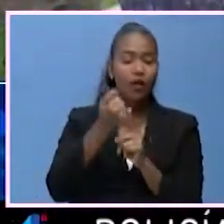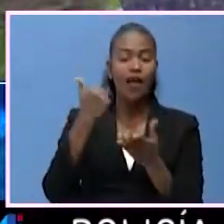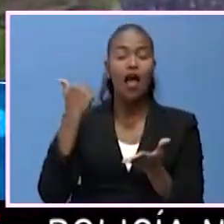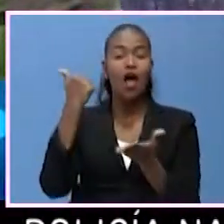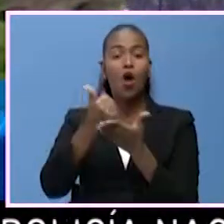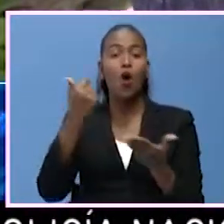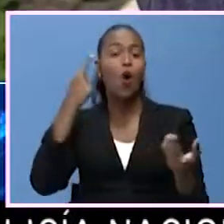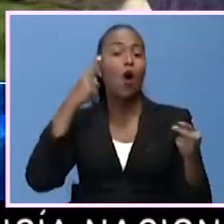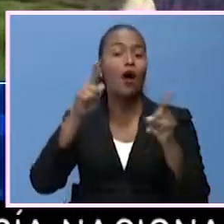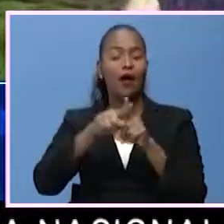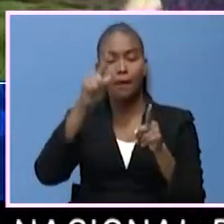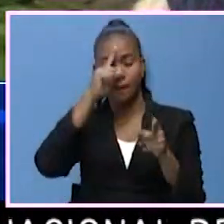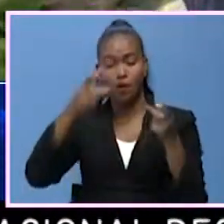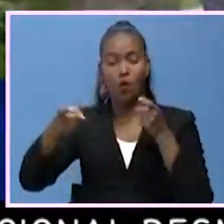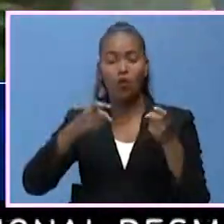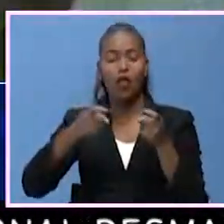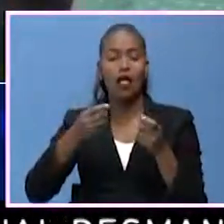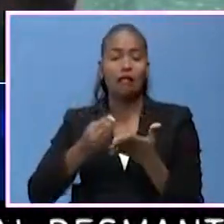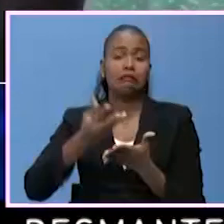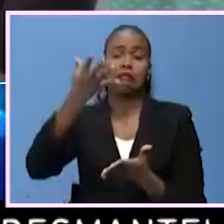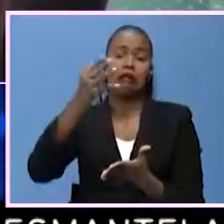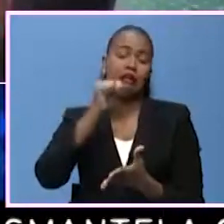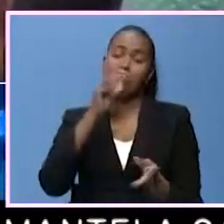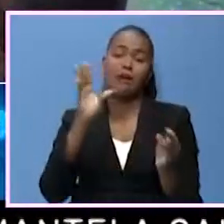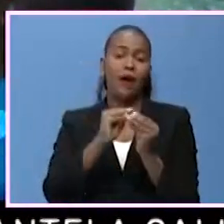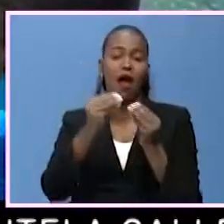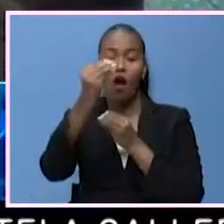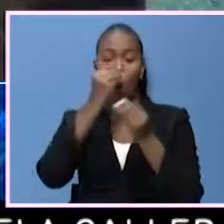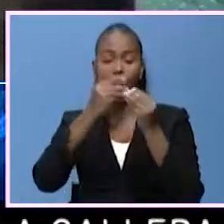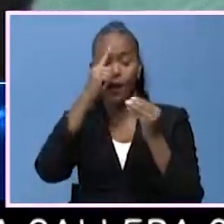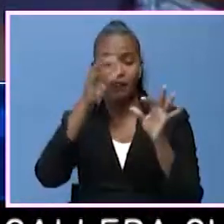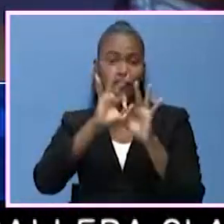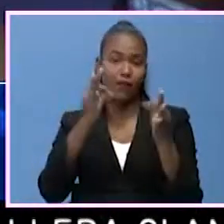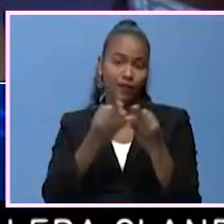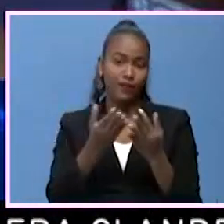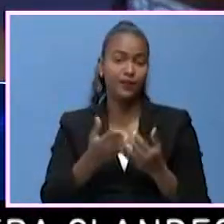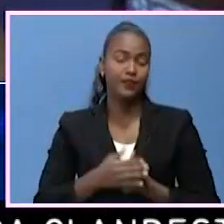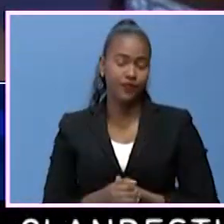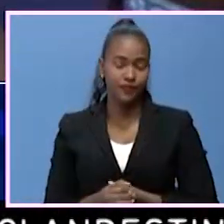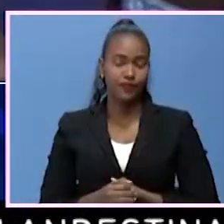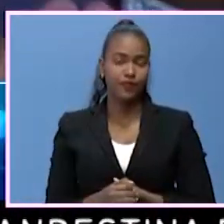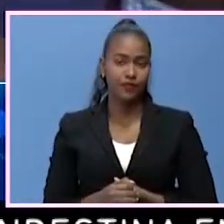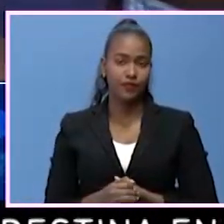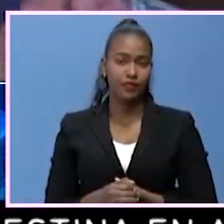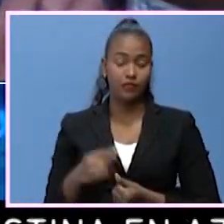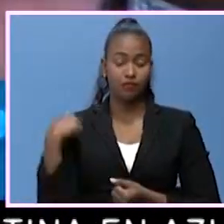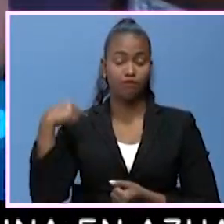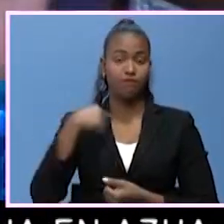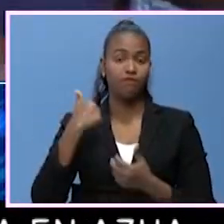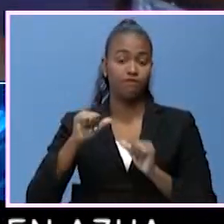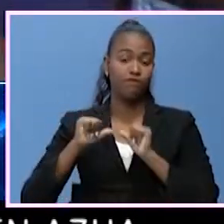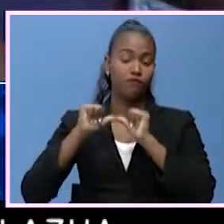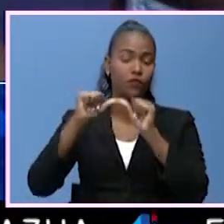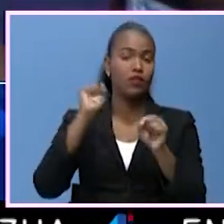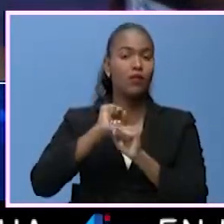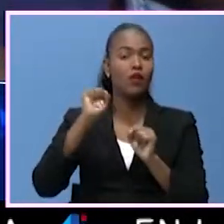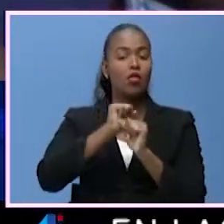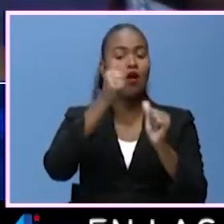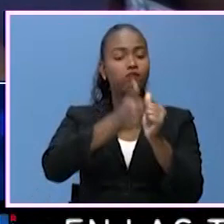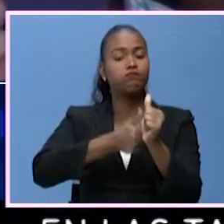para controlar los precios de los alimentos de mayor consumo popular. Nosotros estamos trabajando con cada